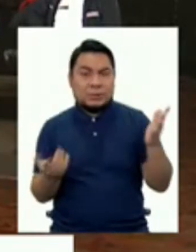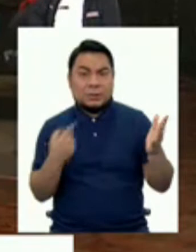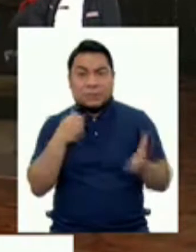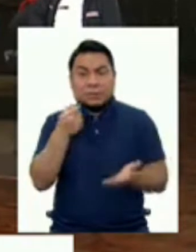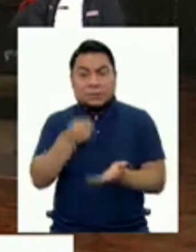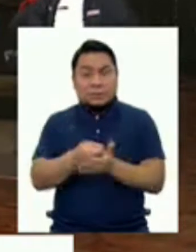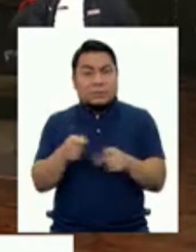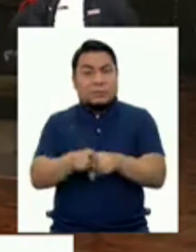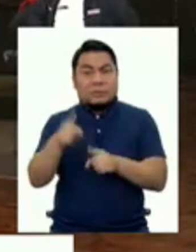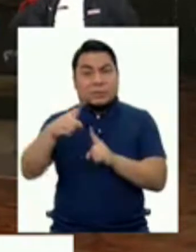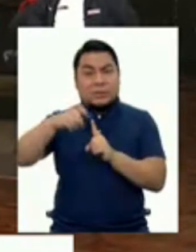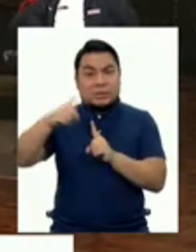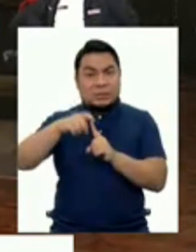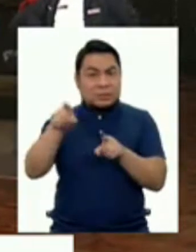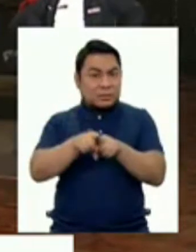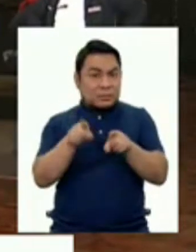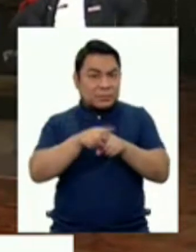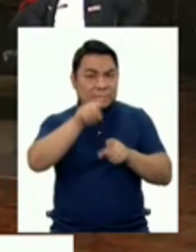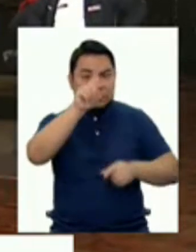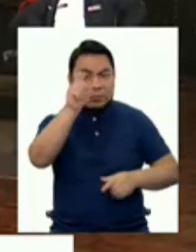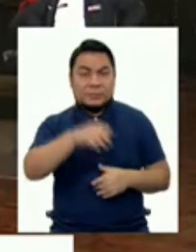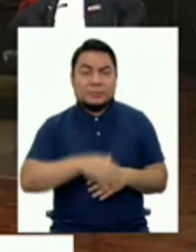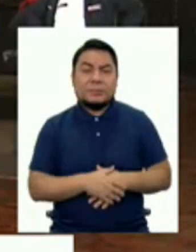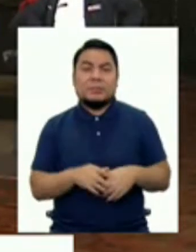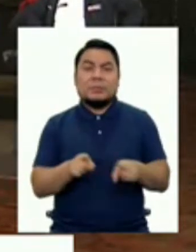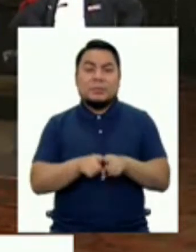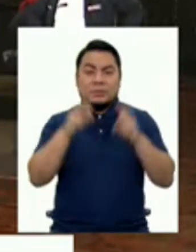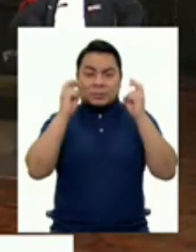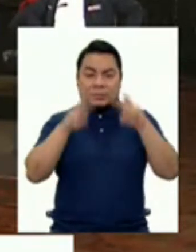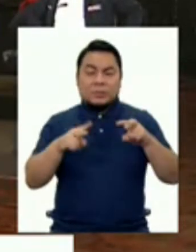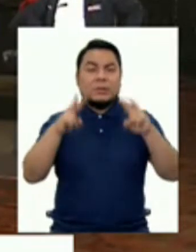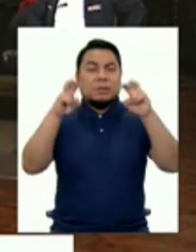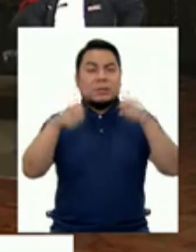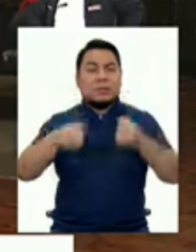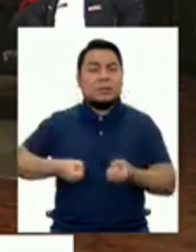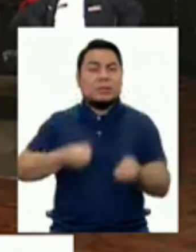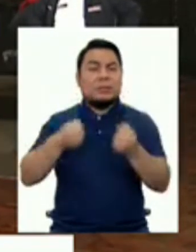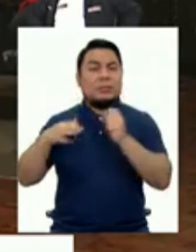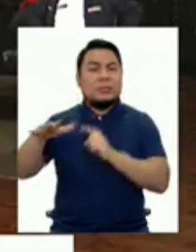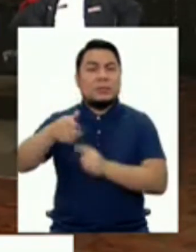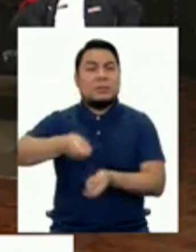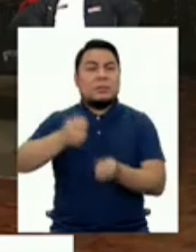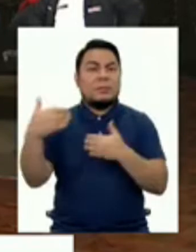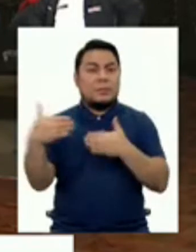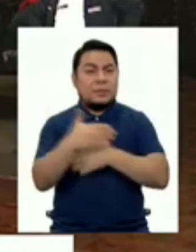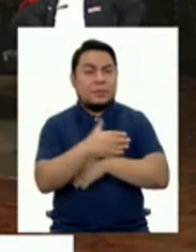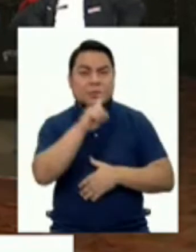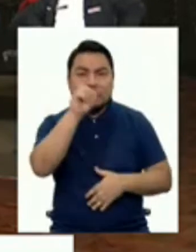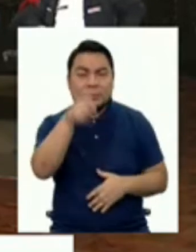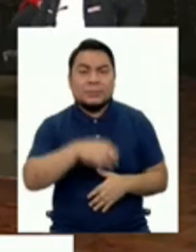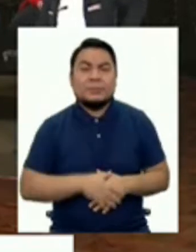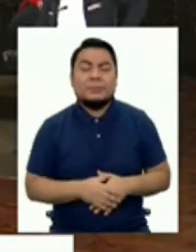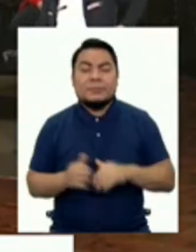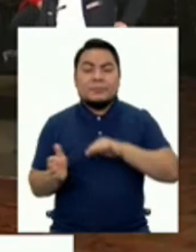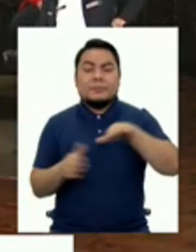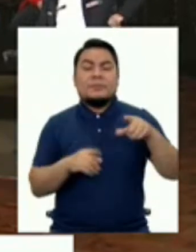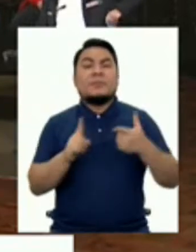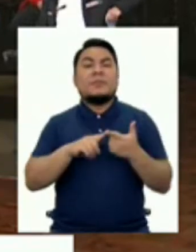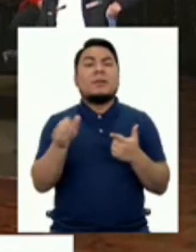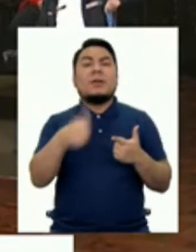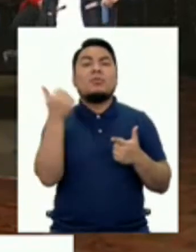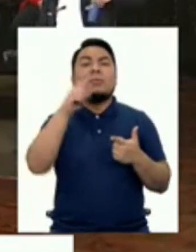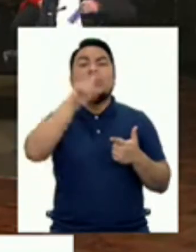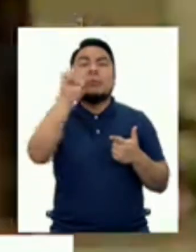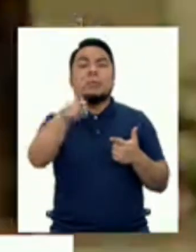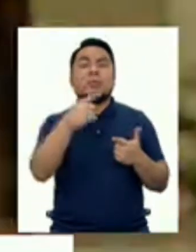incluirá también a los taxistas? ¿Y se revisará el tema de los agricultores y pescadores? La otra pregunta,